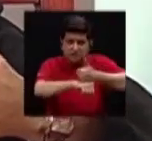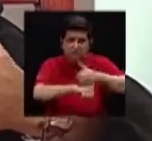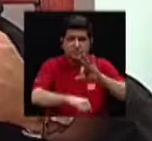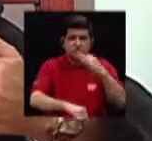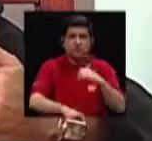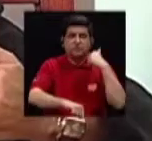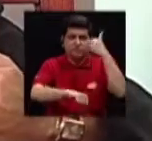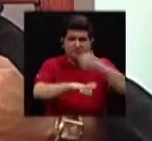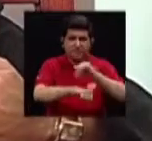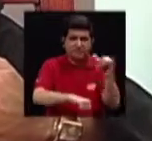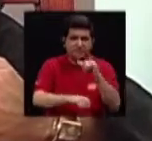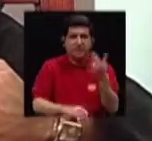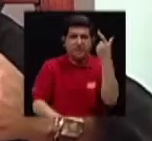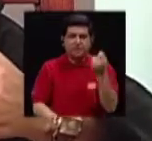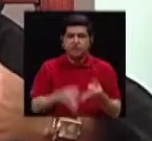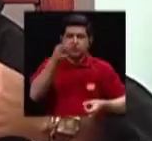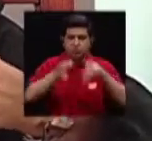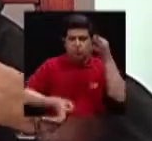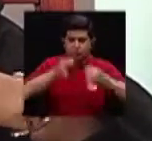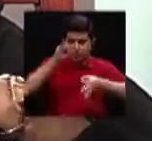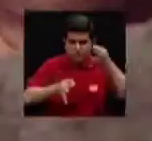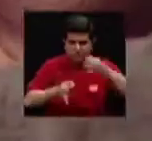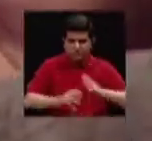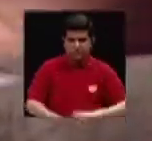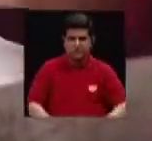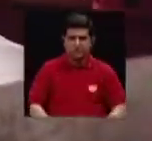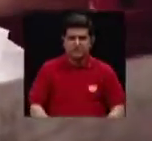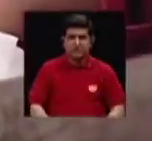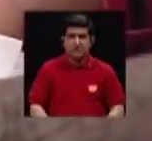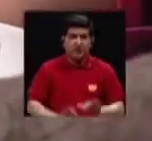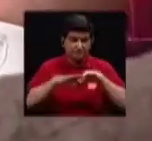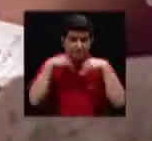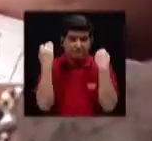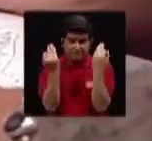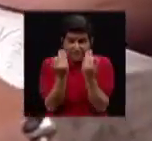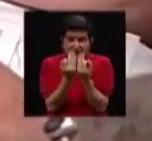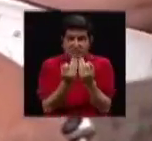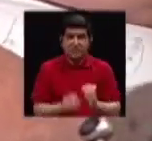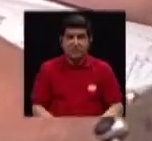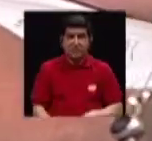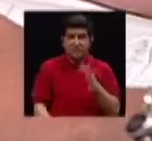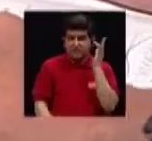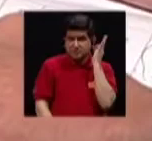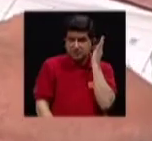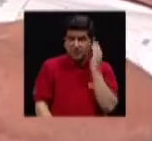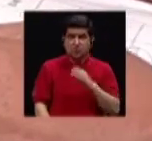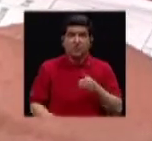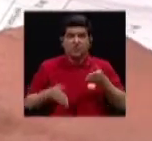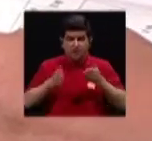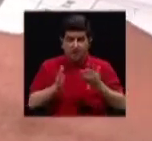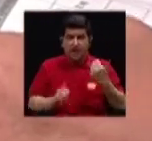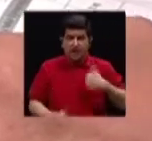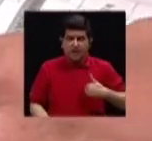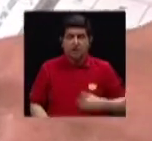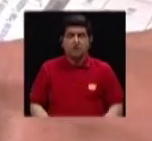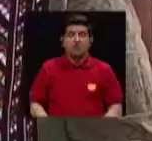establezca una pensión justa. Porque hay familias que es la señora y el hijo, hay familias